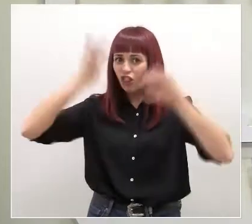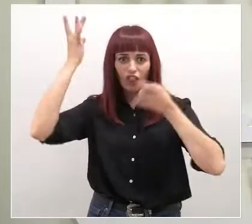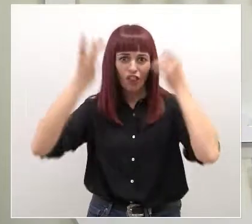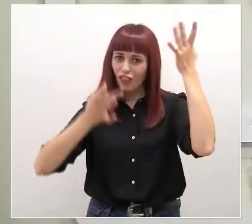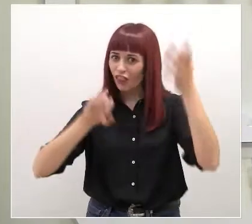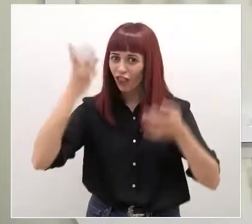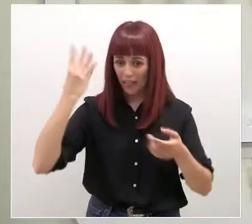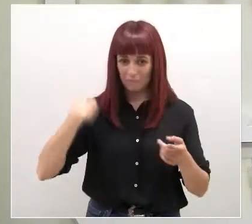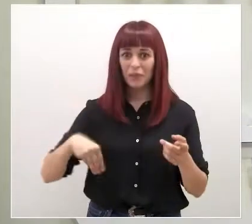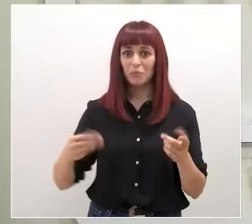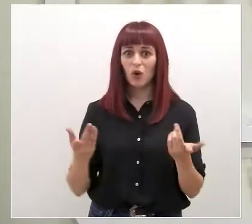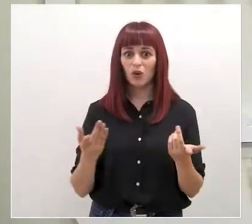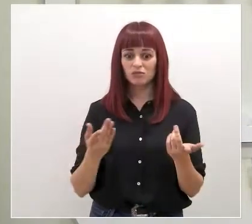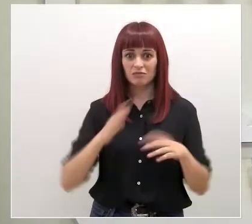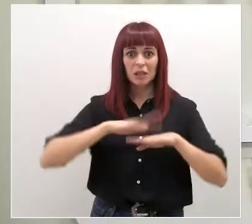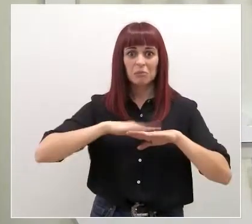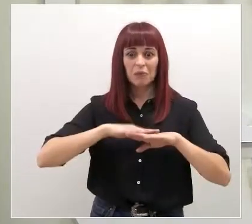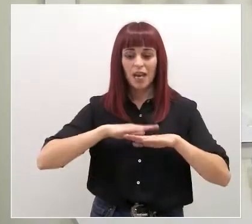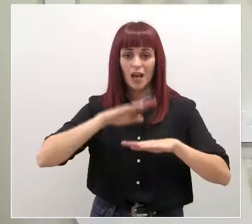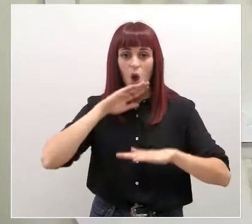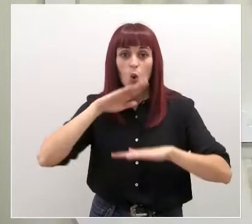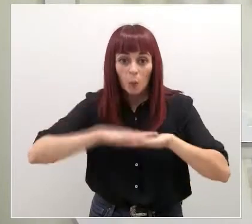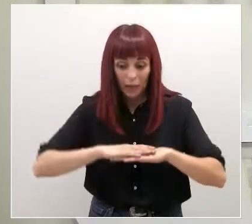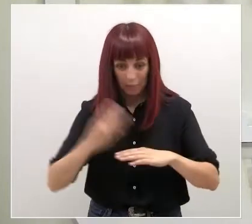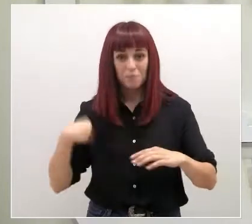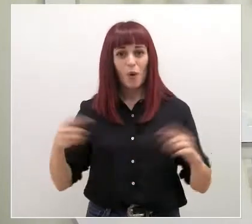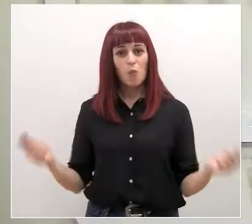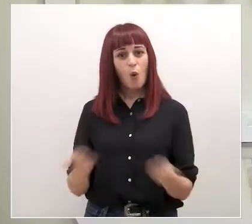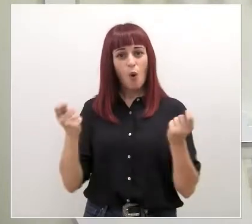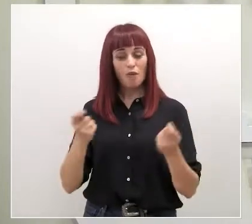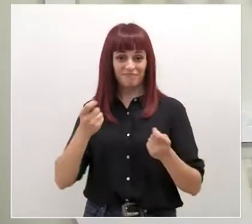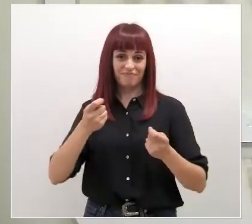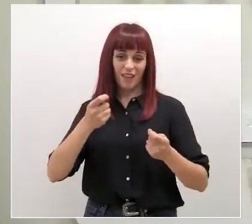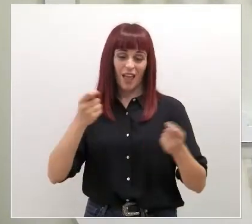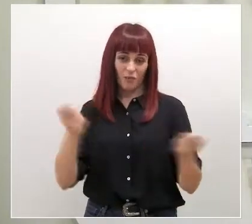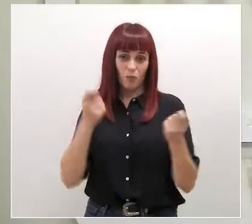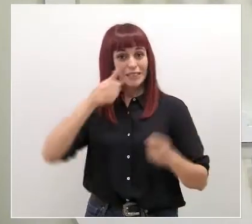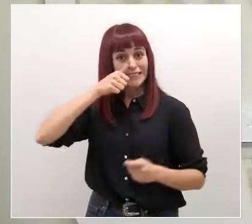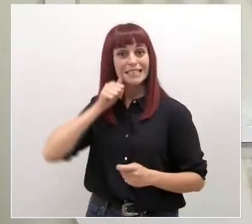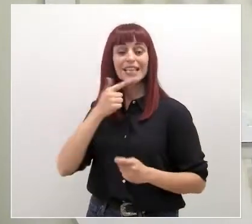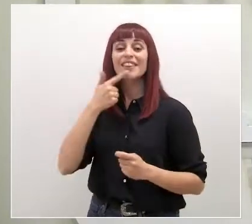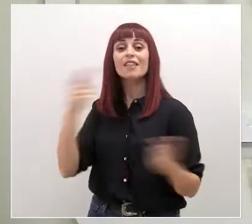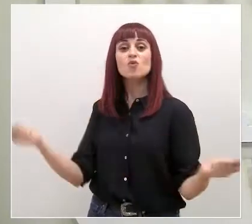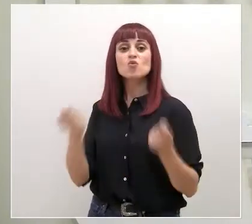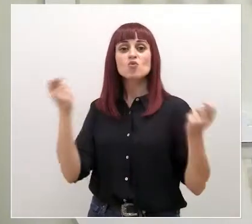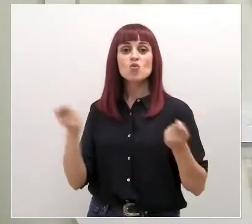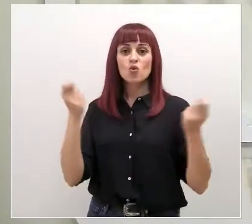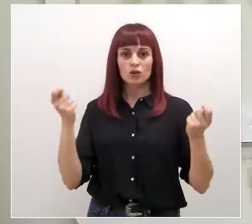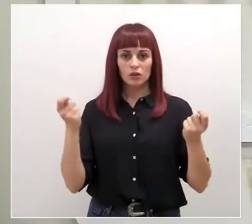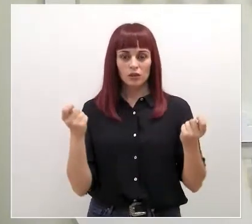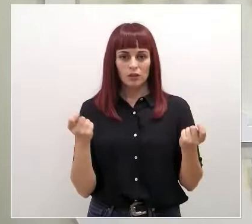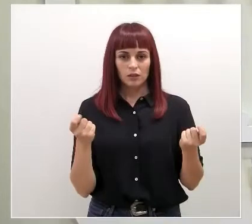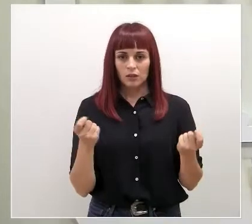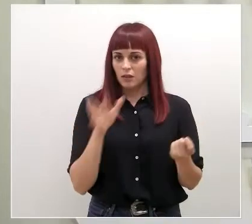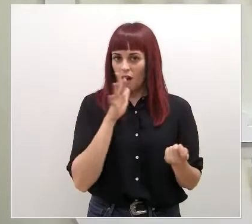improvisación con la que diseñó para cumplir ese anuncio que hizo el presidente Sánchez, que últimamente solamente se maneja